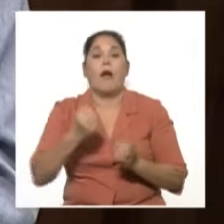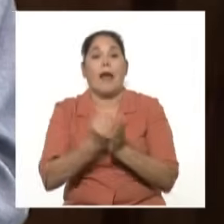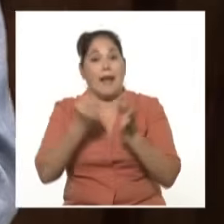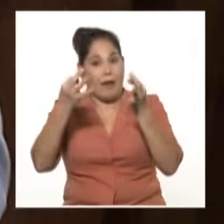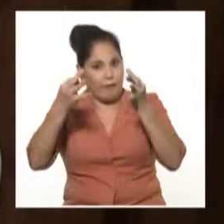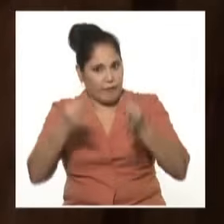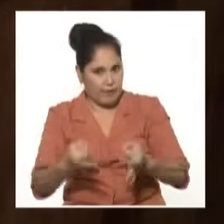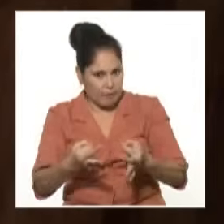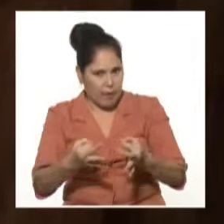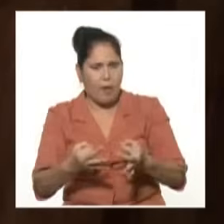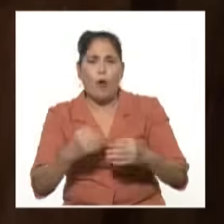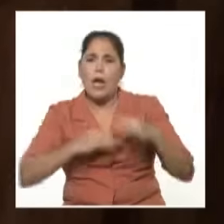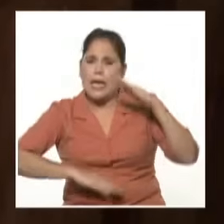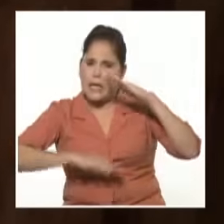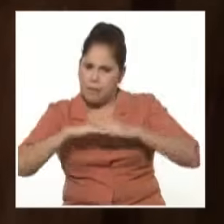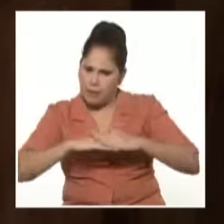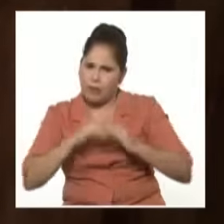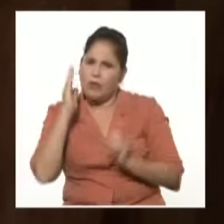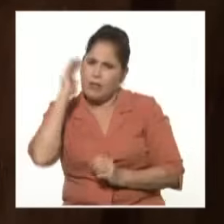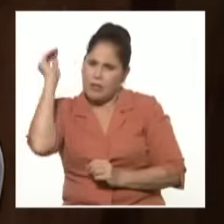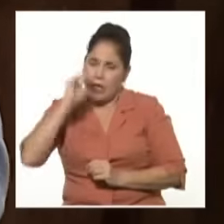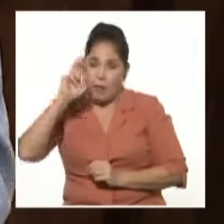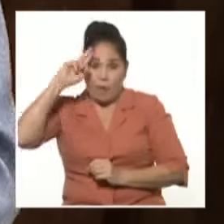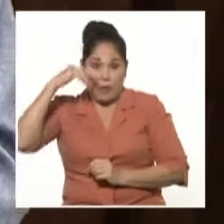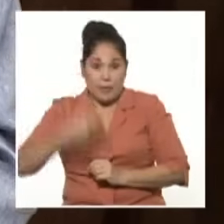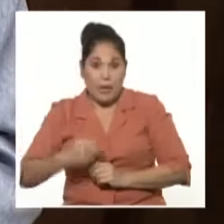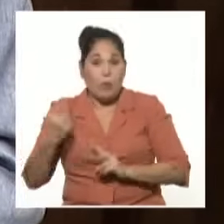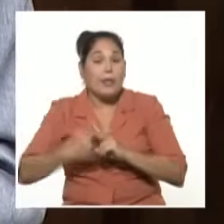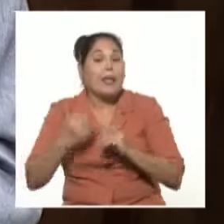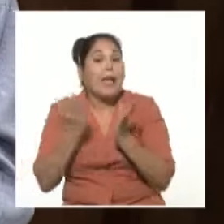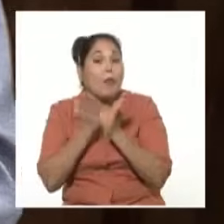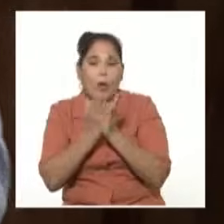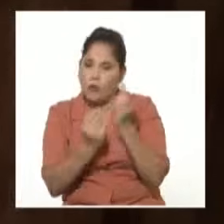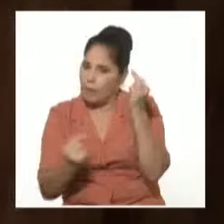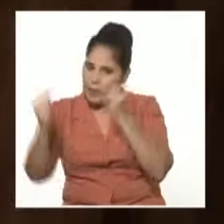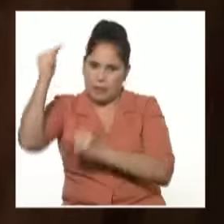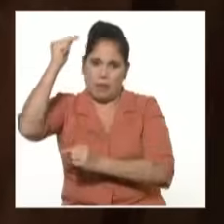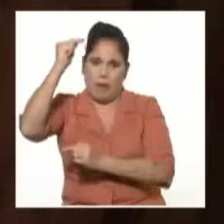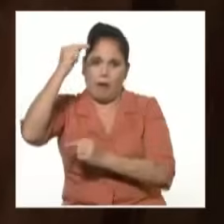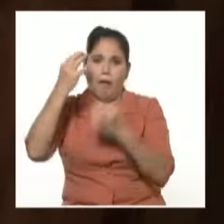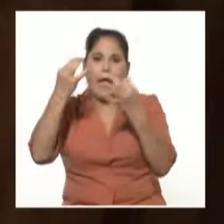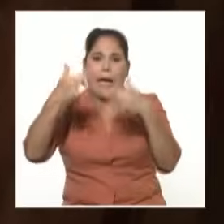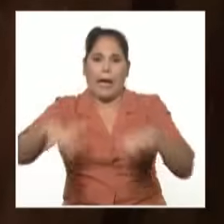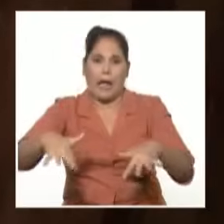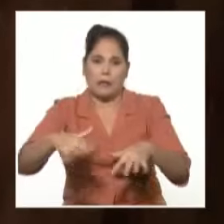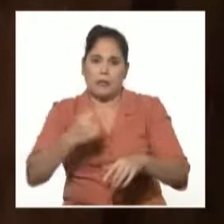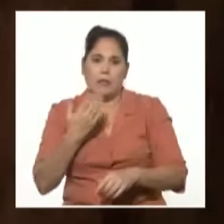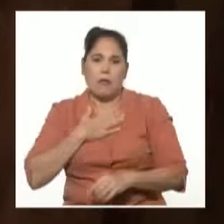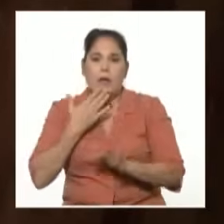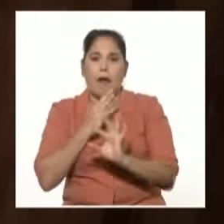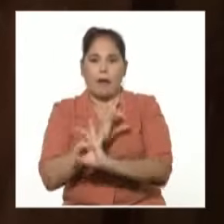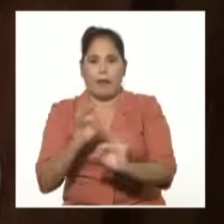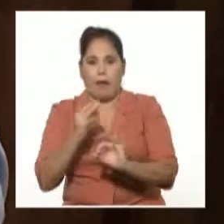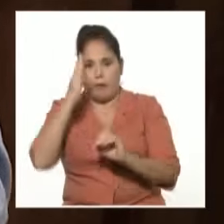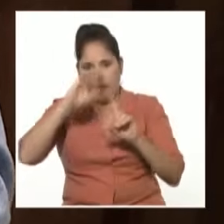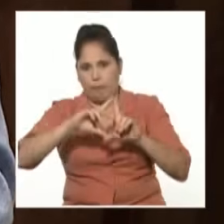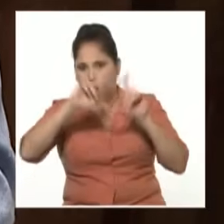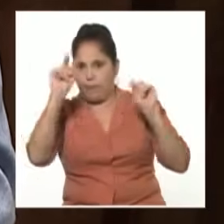pesar de las limitaciones, la salud y la educación seguirán siendo gratuitas y de calidad para